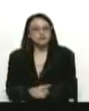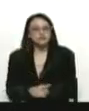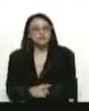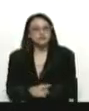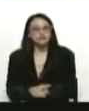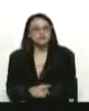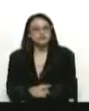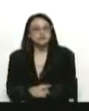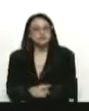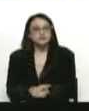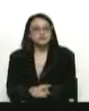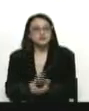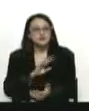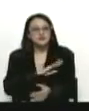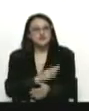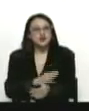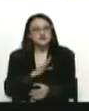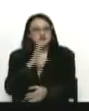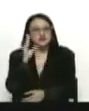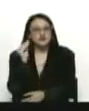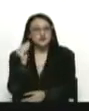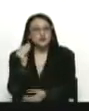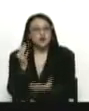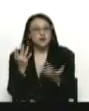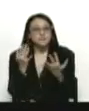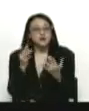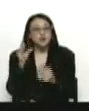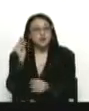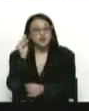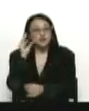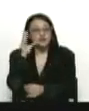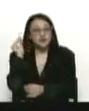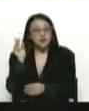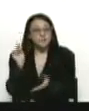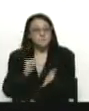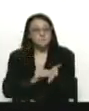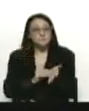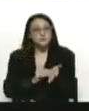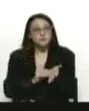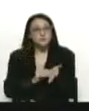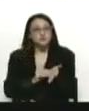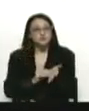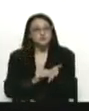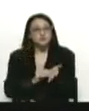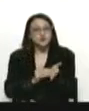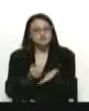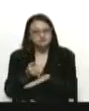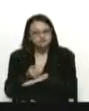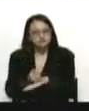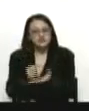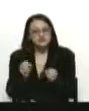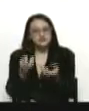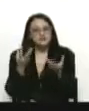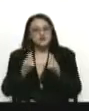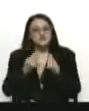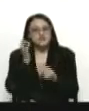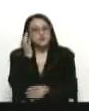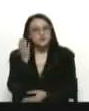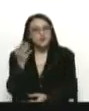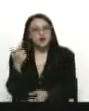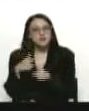de que existe la fuerza de Dios y de que la mano de Dios puso su intercesión para salvar la vida de Cristina.